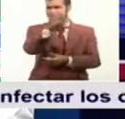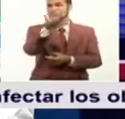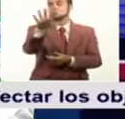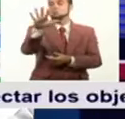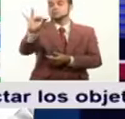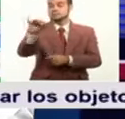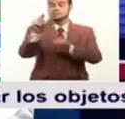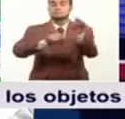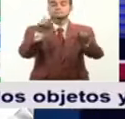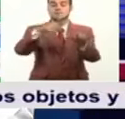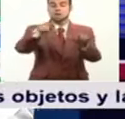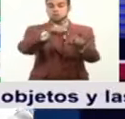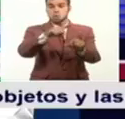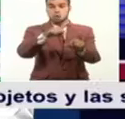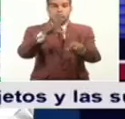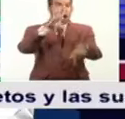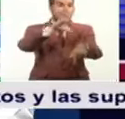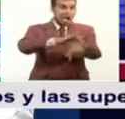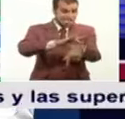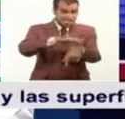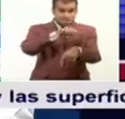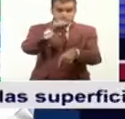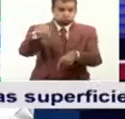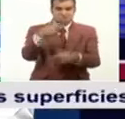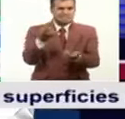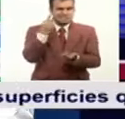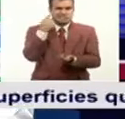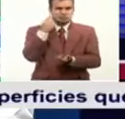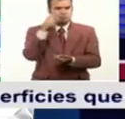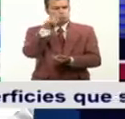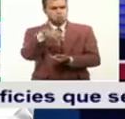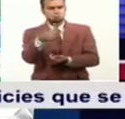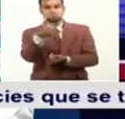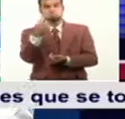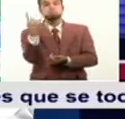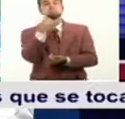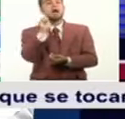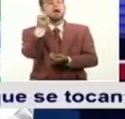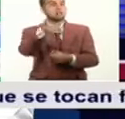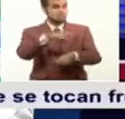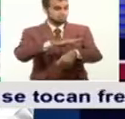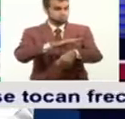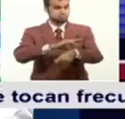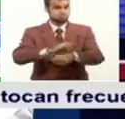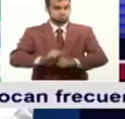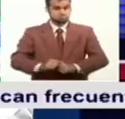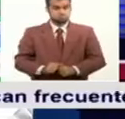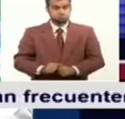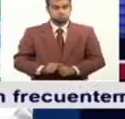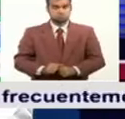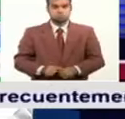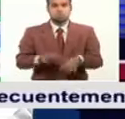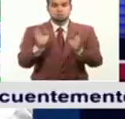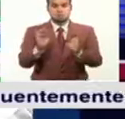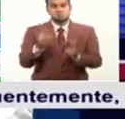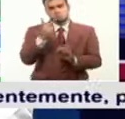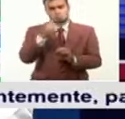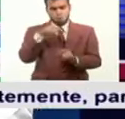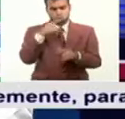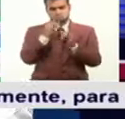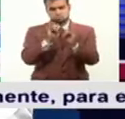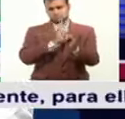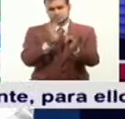asintomáticos. Incluso vieron que en la evolución de dos de los pacientes que lamentablemente